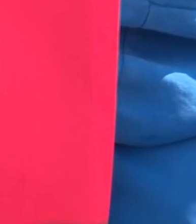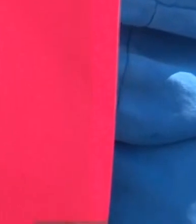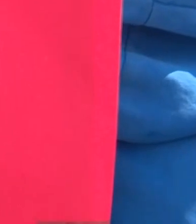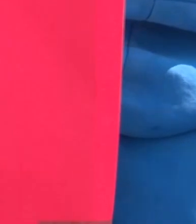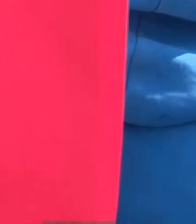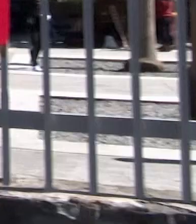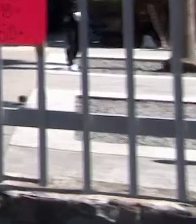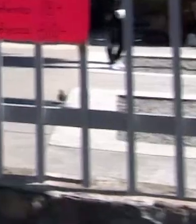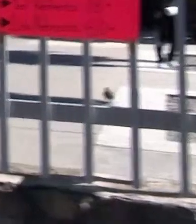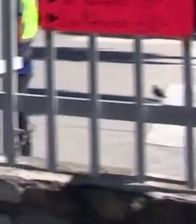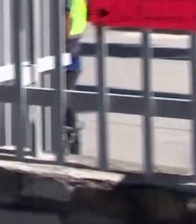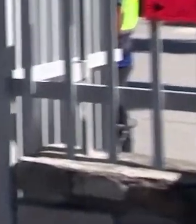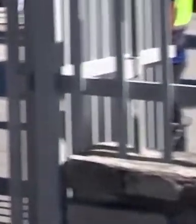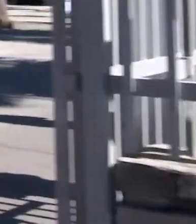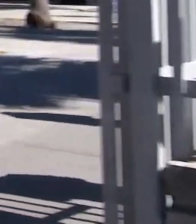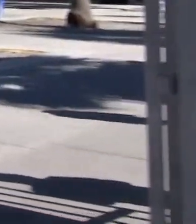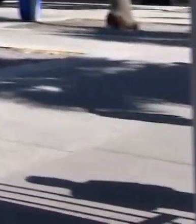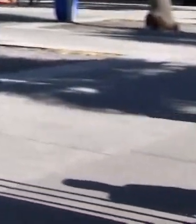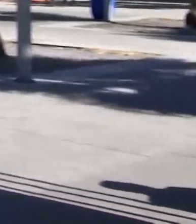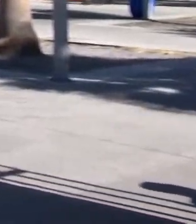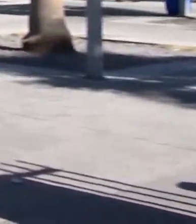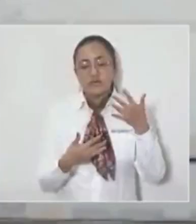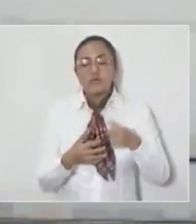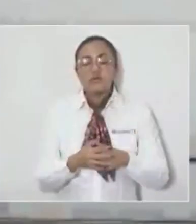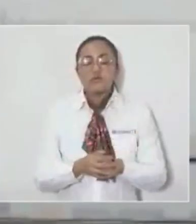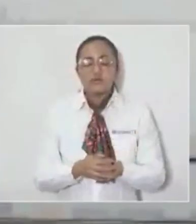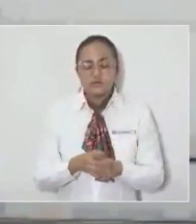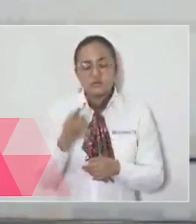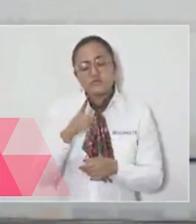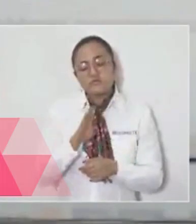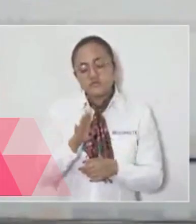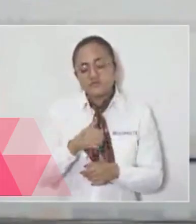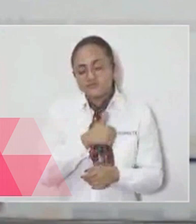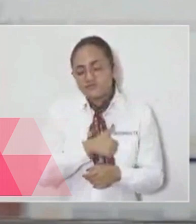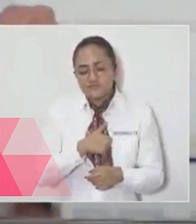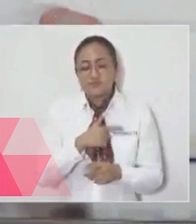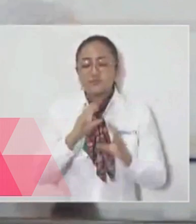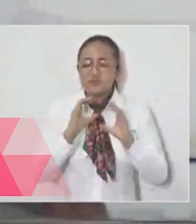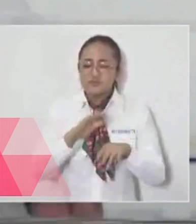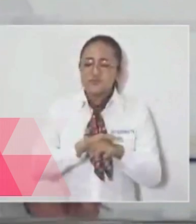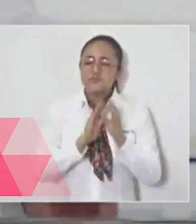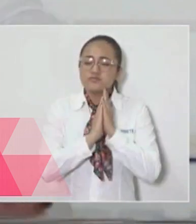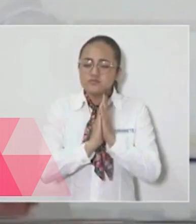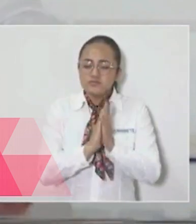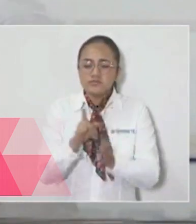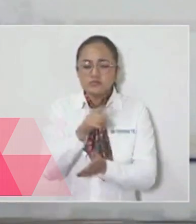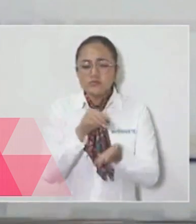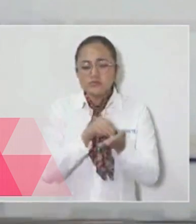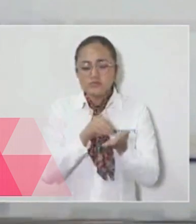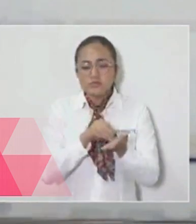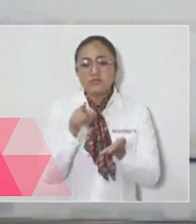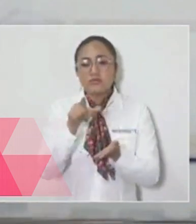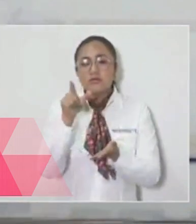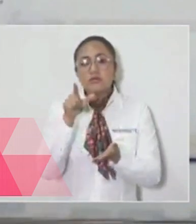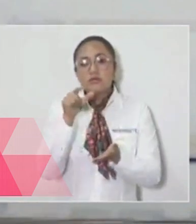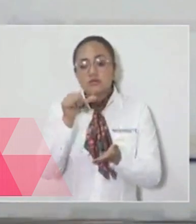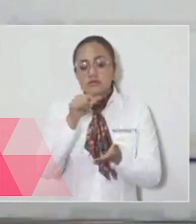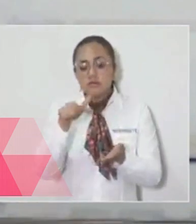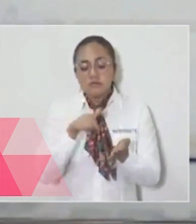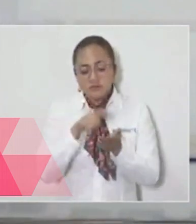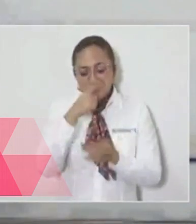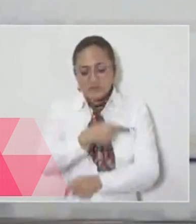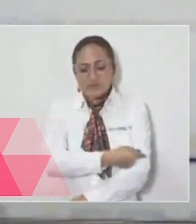la autoridad Estatal reiteró el exhorto para inmunizarse por favor a cuidarse mantenemos activos los dieciséis puntos de